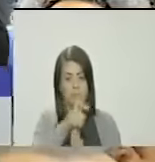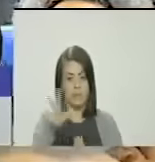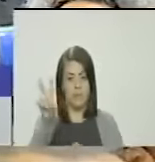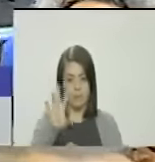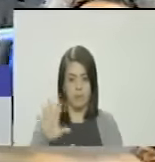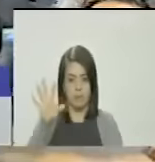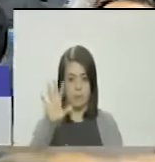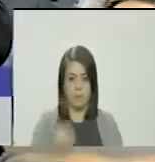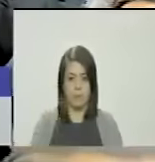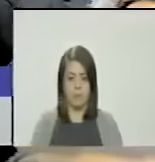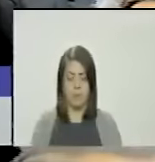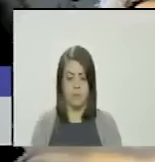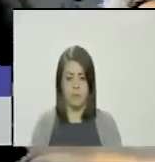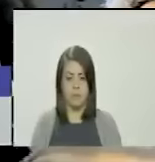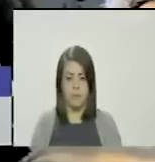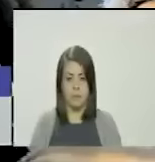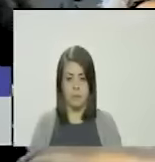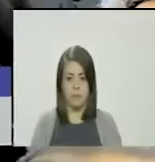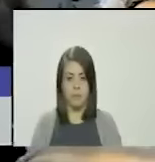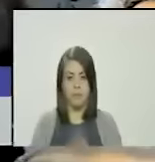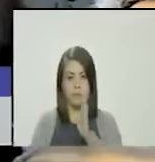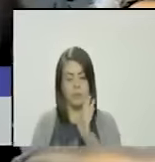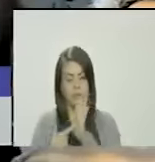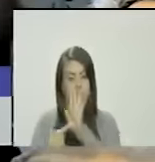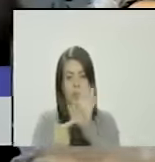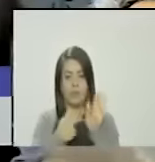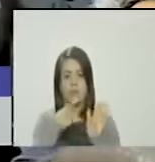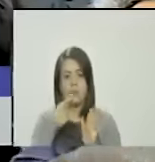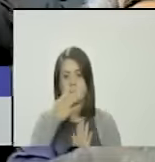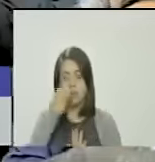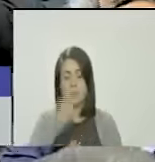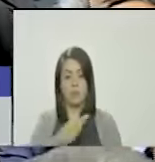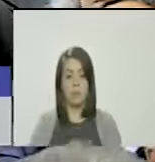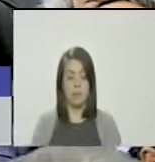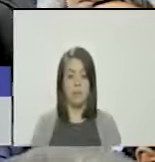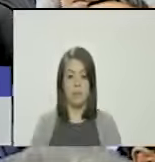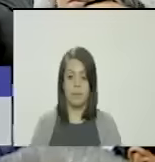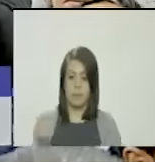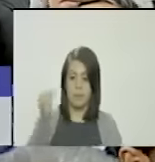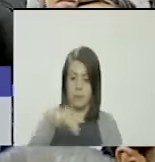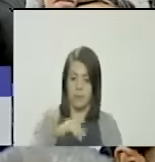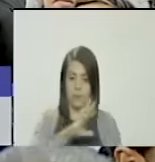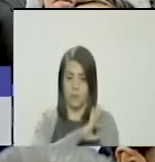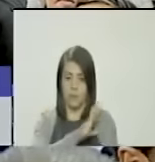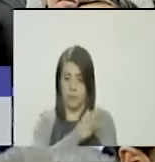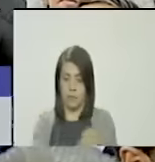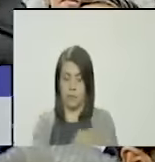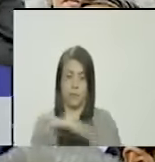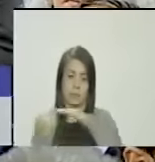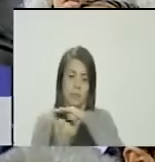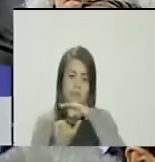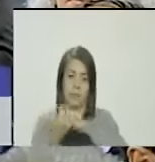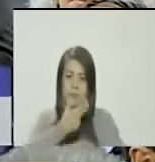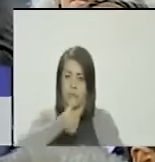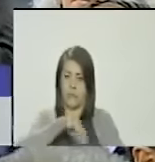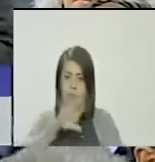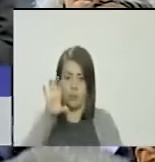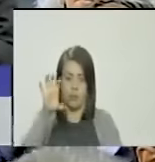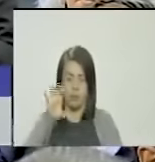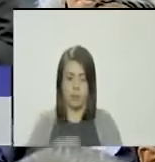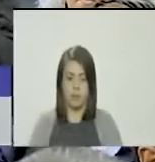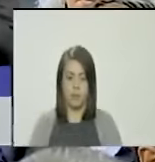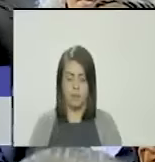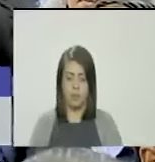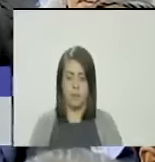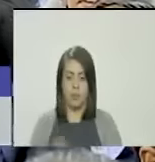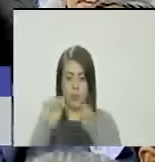venezolano, dando la cara, diciendo la verdad y sobre todo fortaleciendo las instituciones de nuestro país.